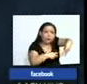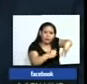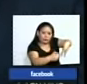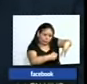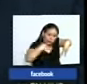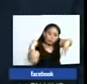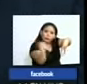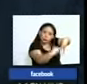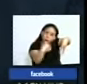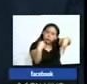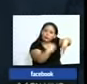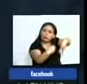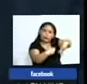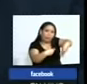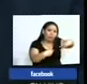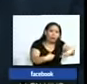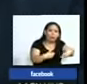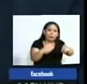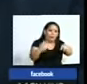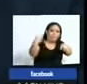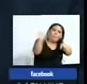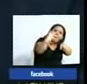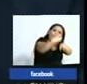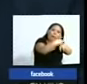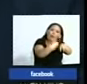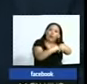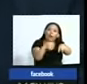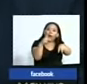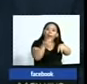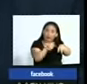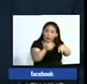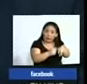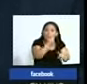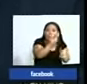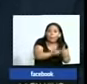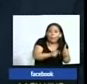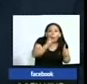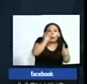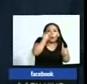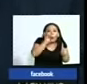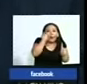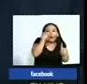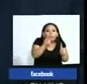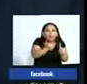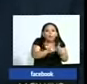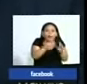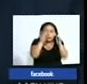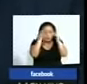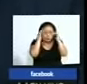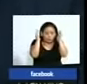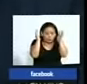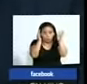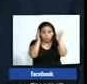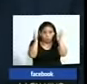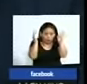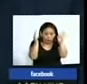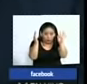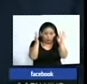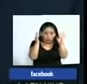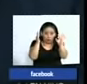donde lo empieza a agredir, al punto que pues pierde el conocimiento. Con